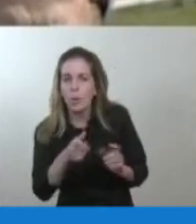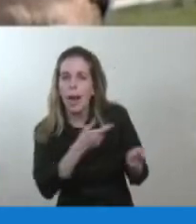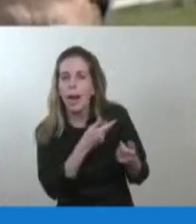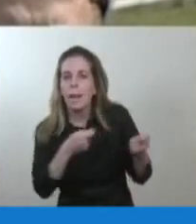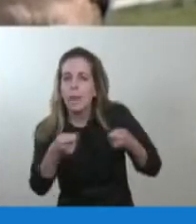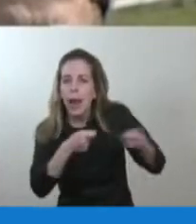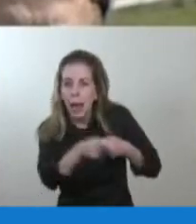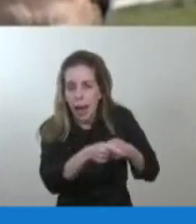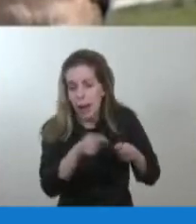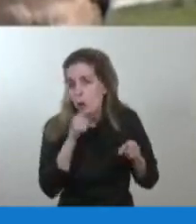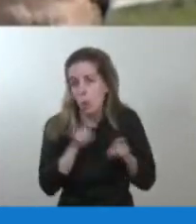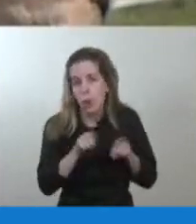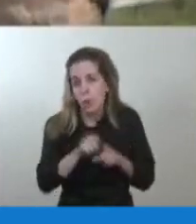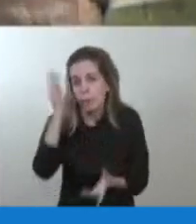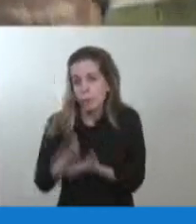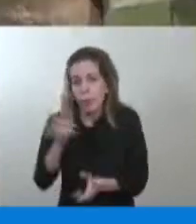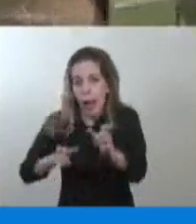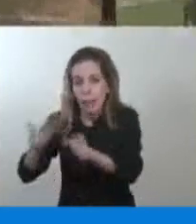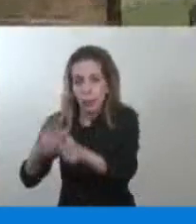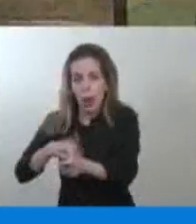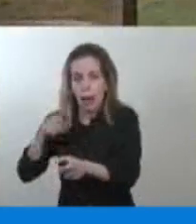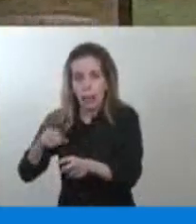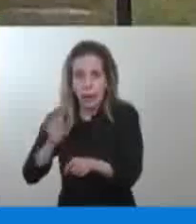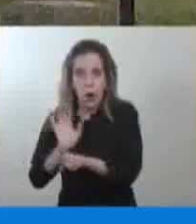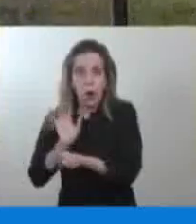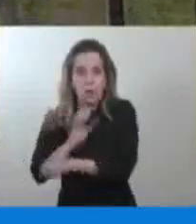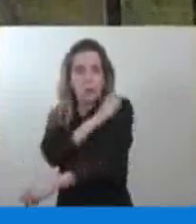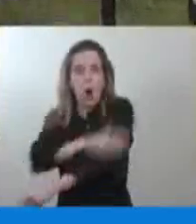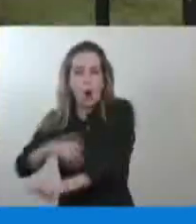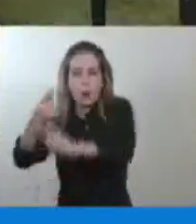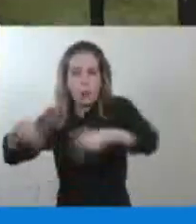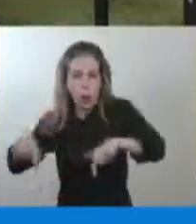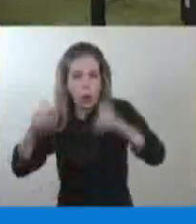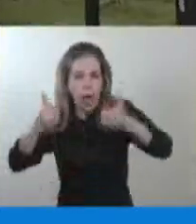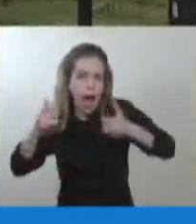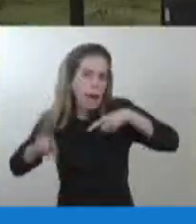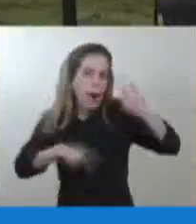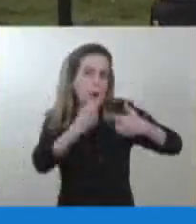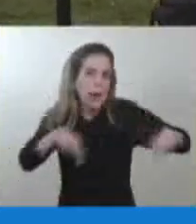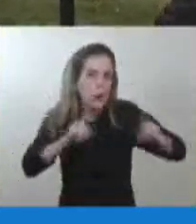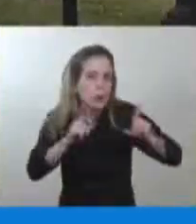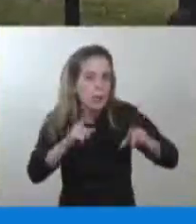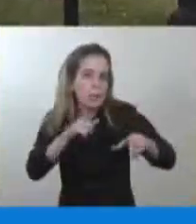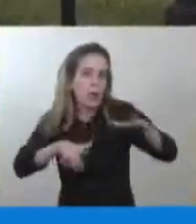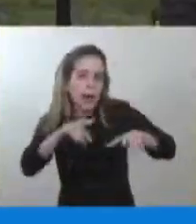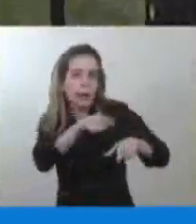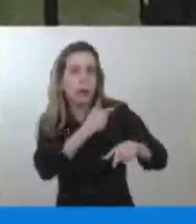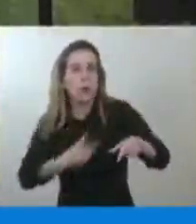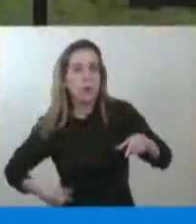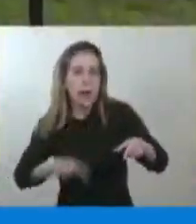marginalidad y a la exclusión a miles de argentinos hay delitos también que comentan los gobiernos